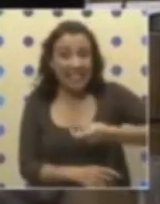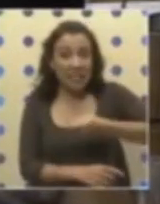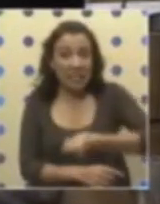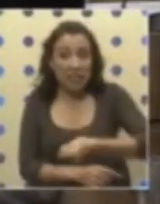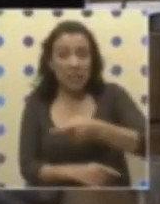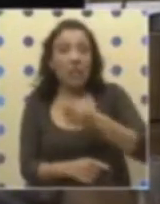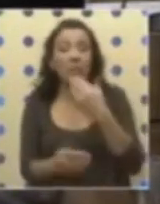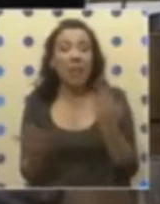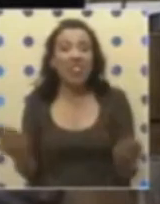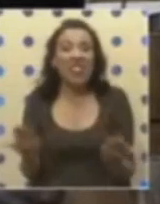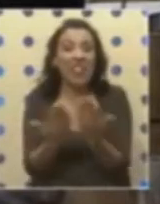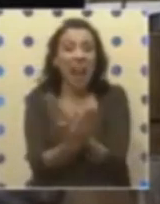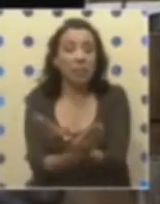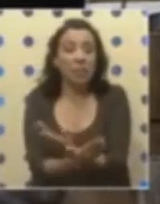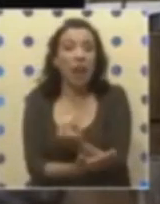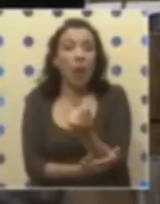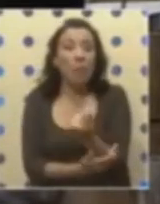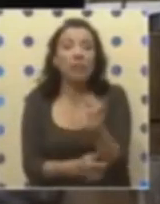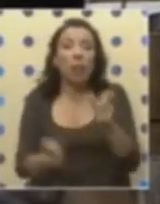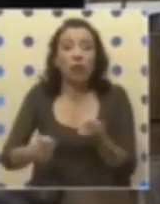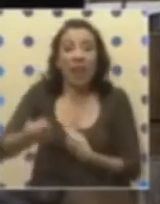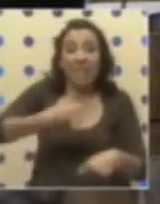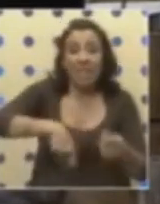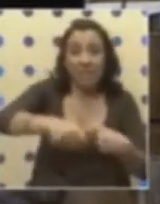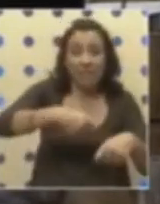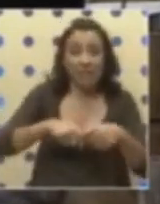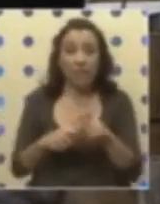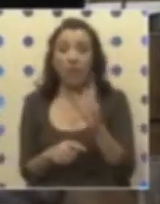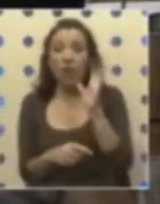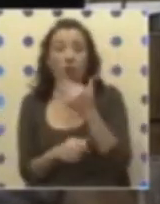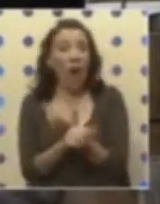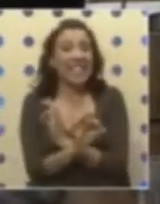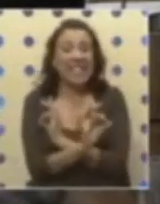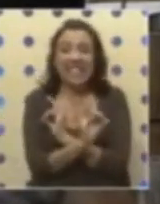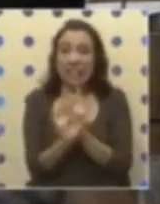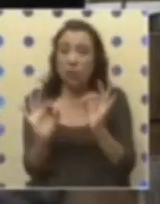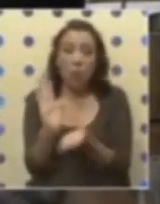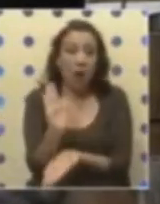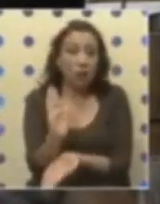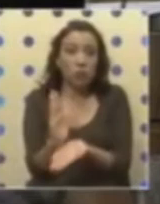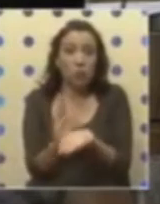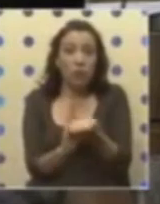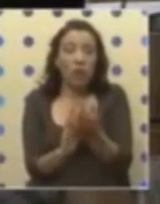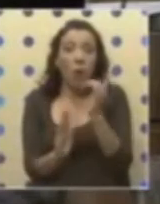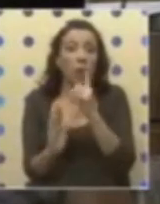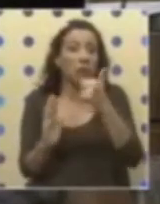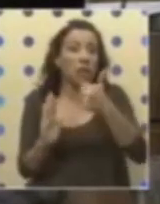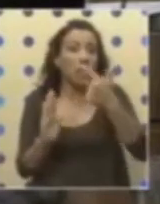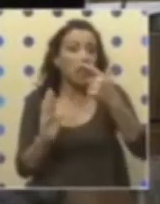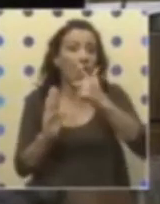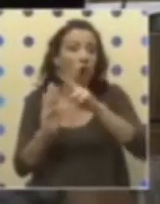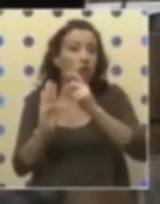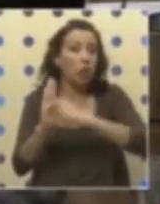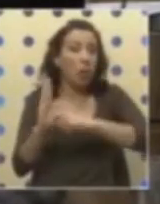hayan traspasado ese precio a los proveedores. No ha habido ni una sola alza en los últimos